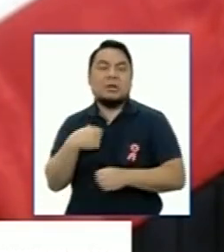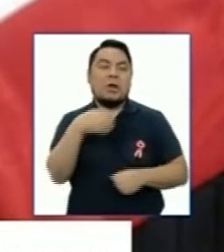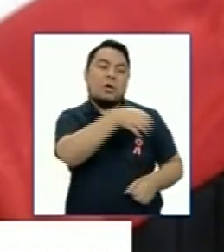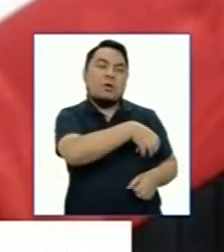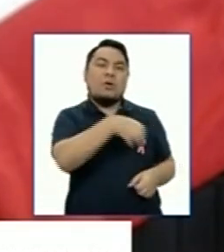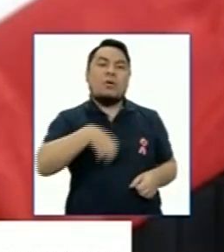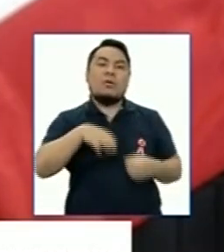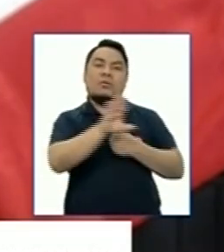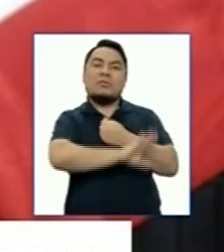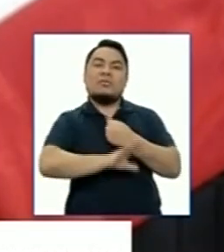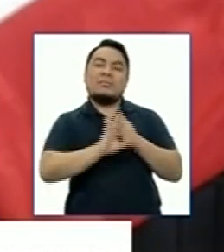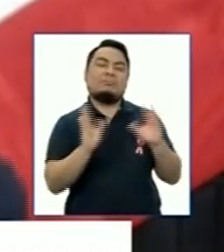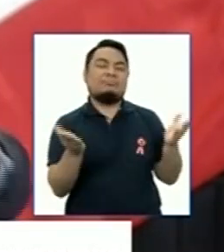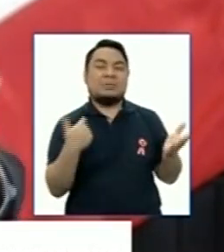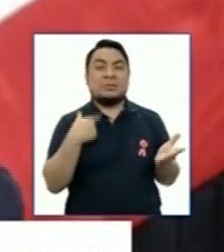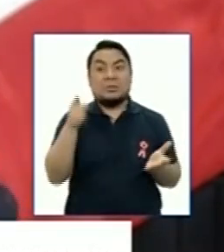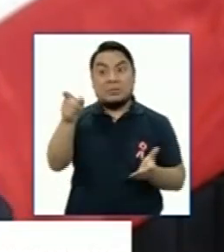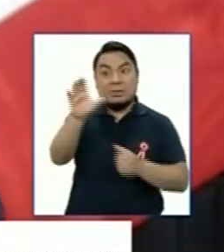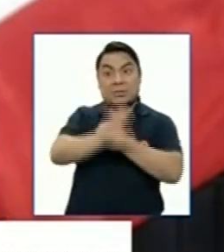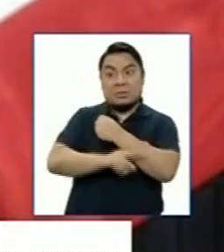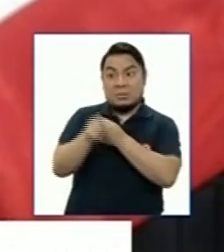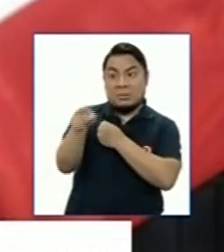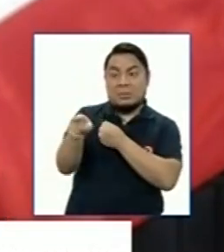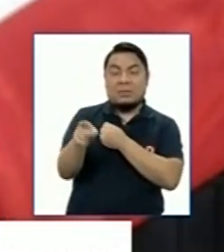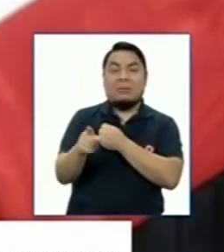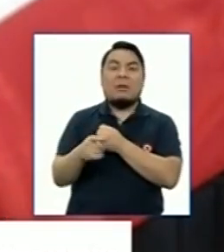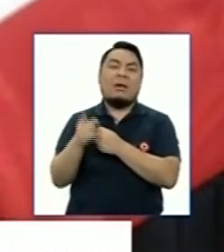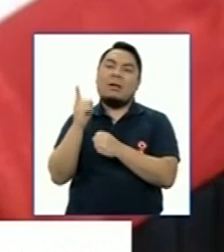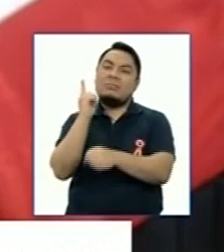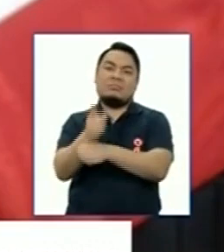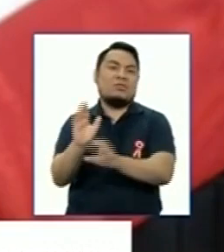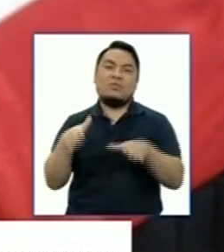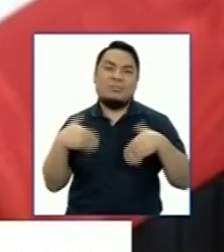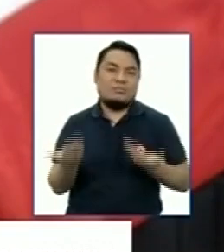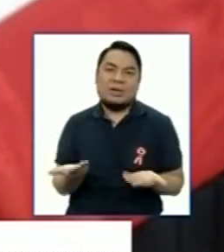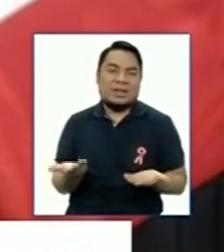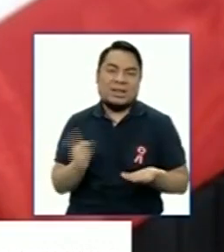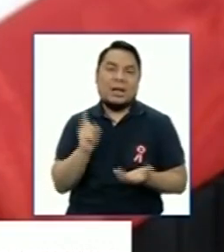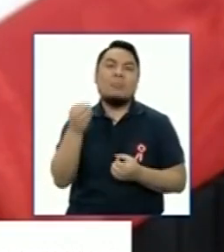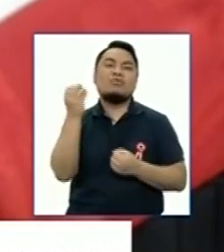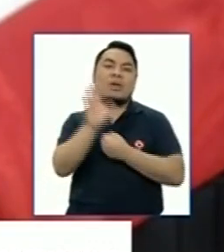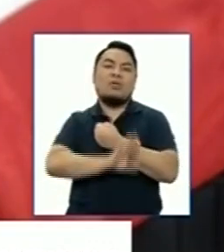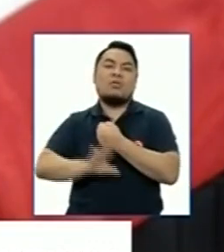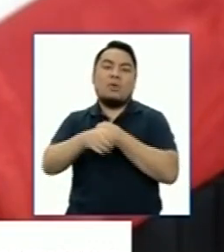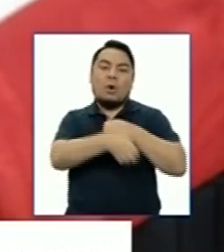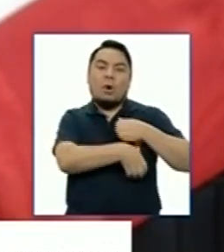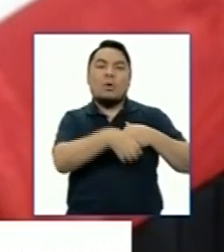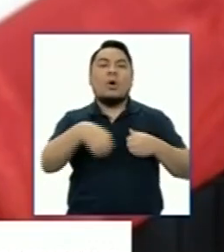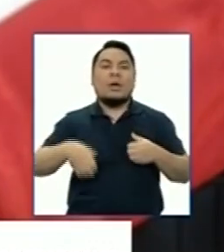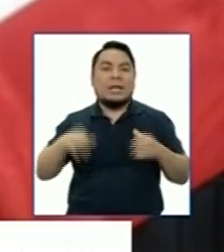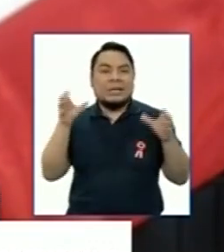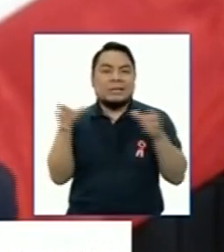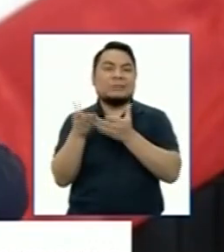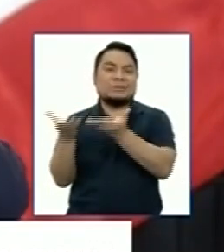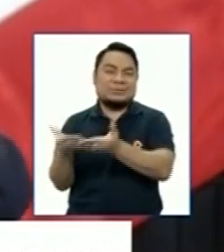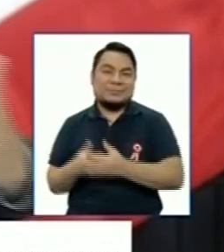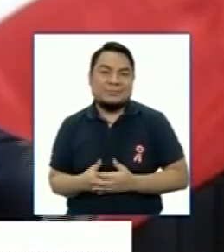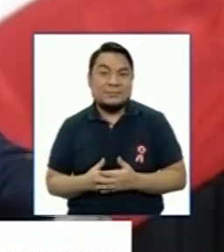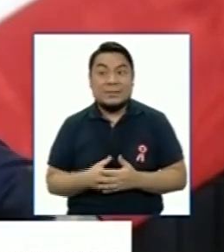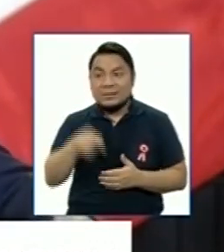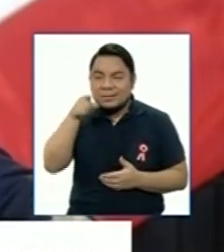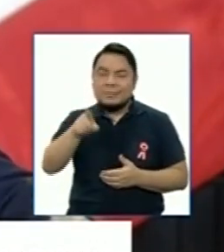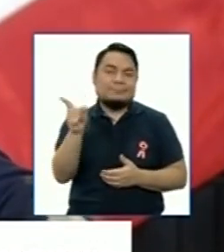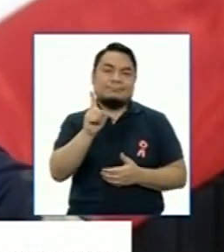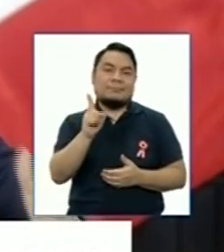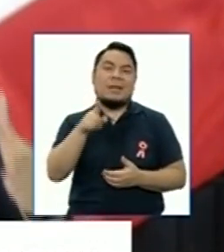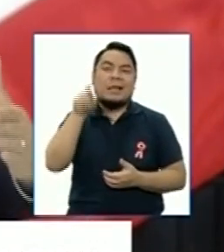embargo el congresista de niell urresti que probablemente vamos a decirlo con claridad sea la cara más visible el más reconocible de este